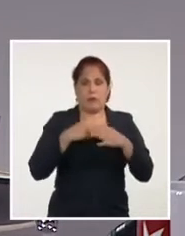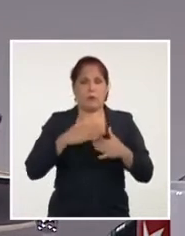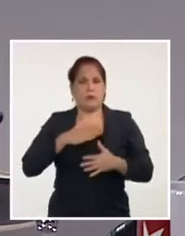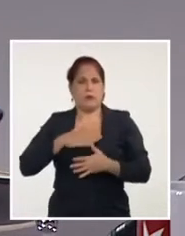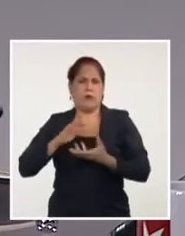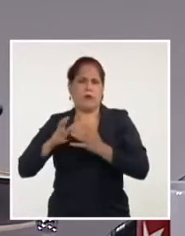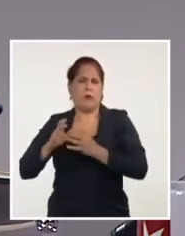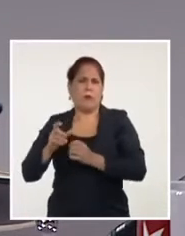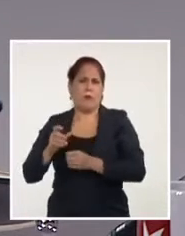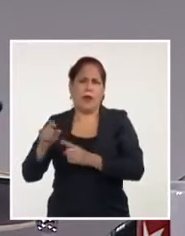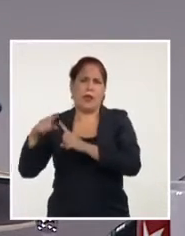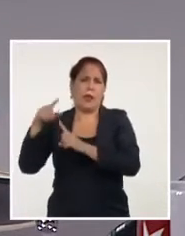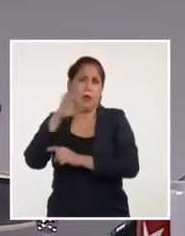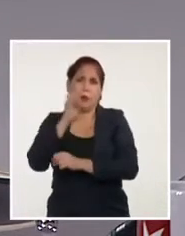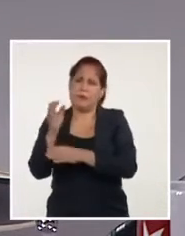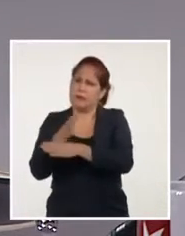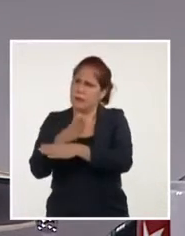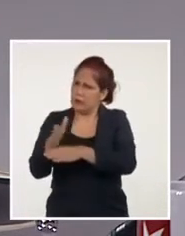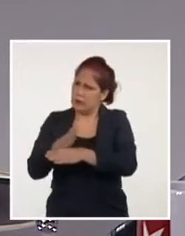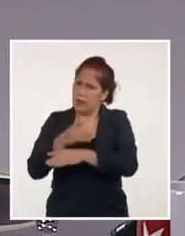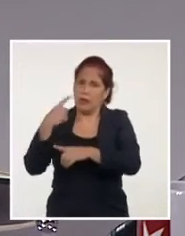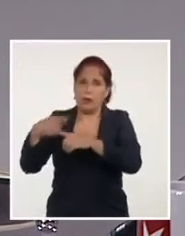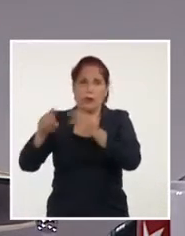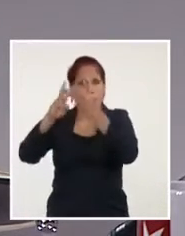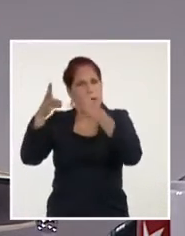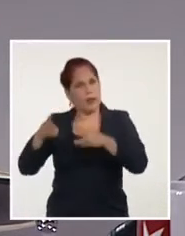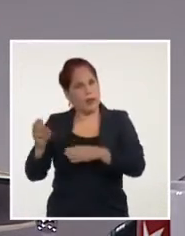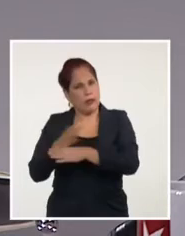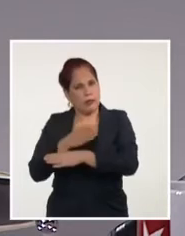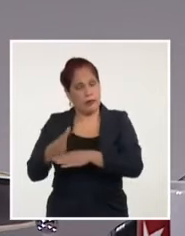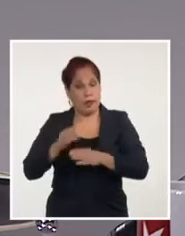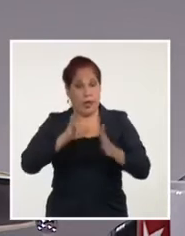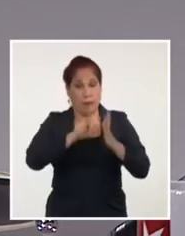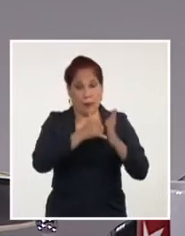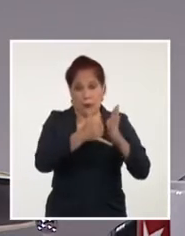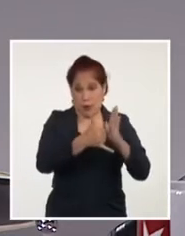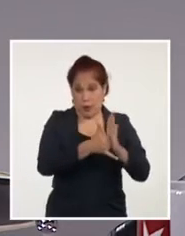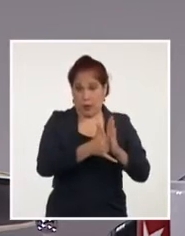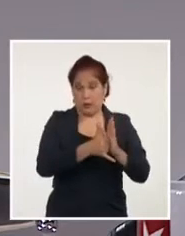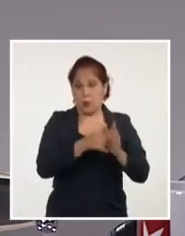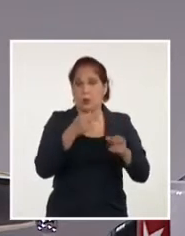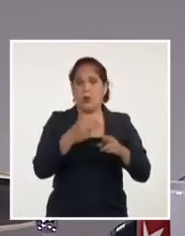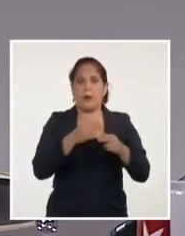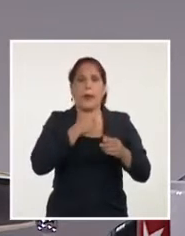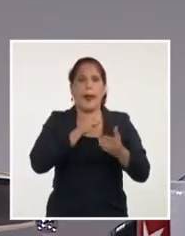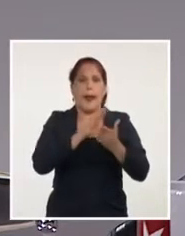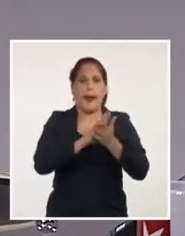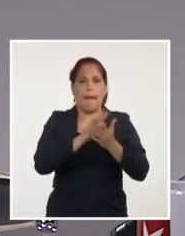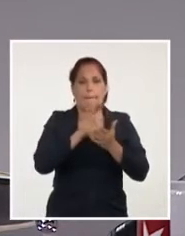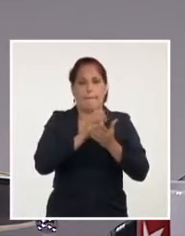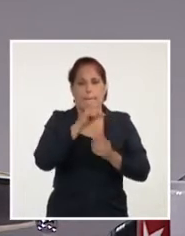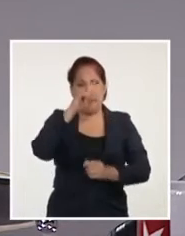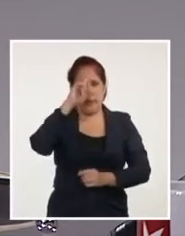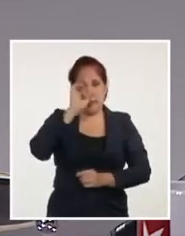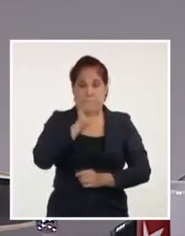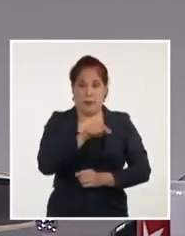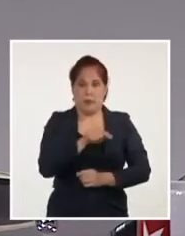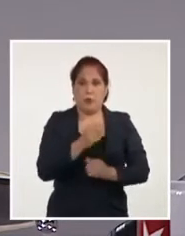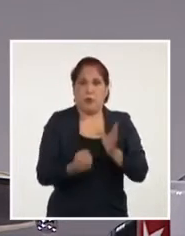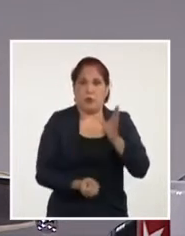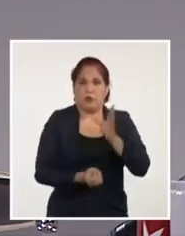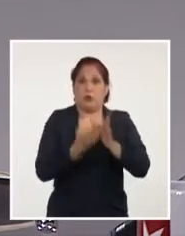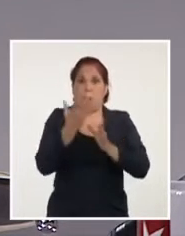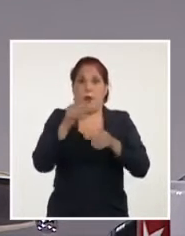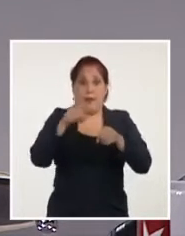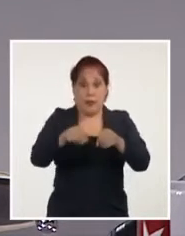burbuja. Y este proyecto Embers era capaz de pronosticar un estallido social en América